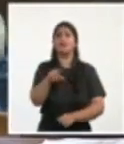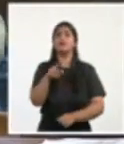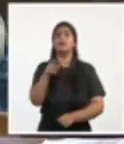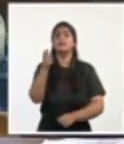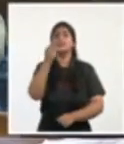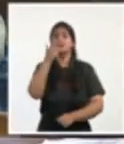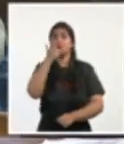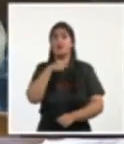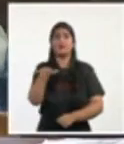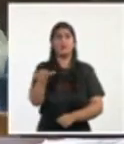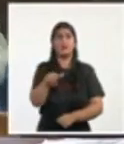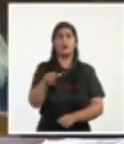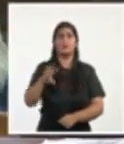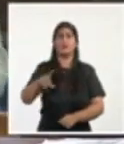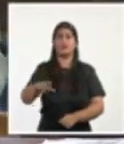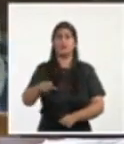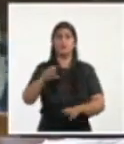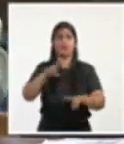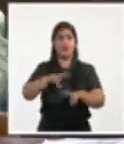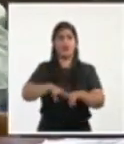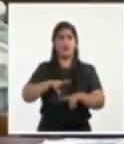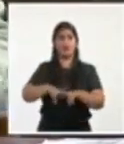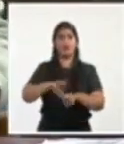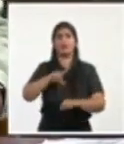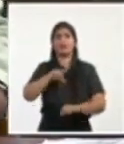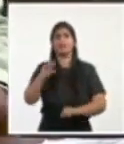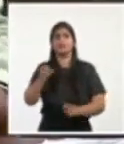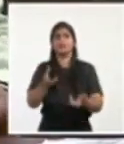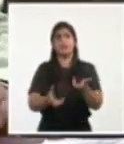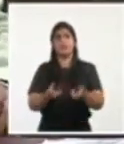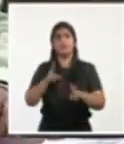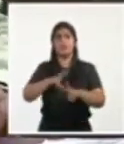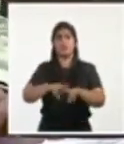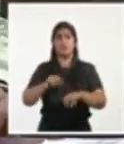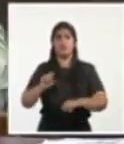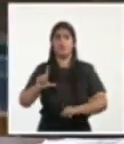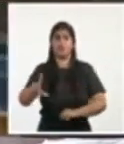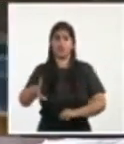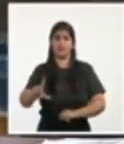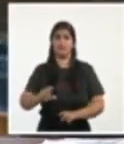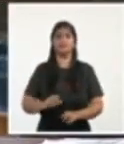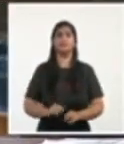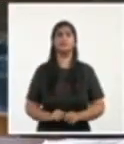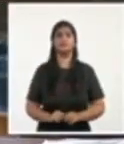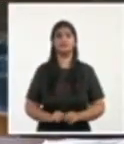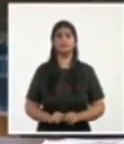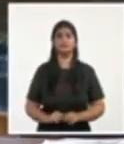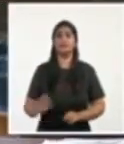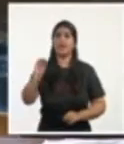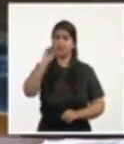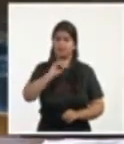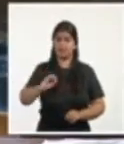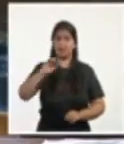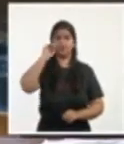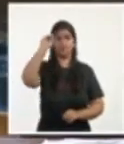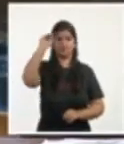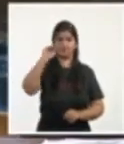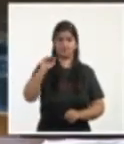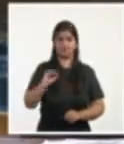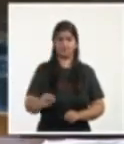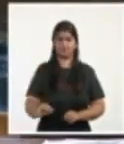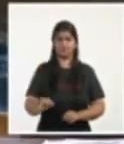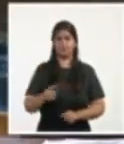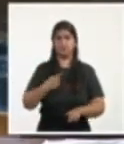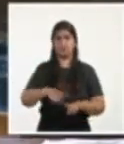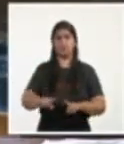Río, La Habana y Cienfuegos, Joaquín en una menor cuantía. Hay un grupo de temas que hemos estado evaluando y que tenemos que